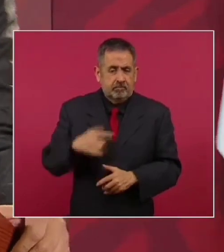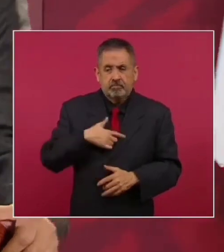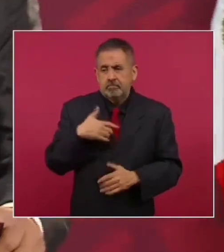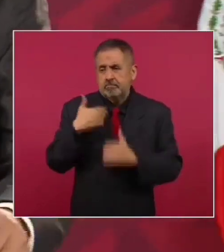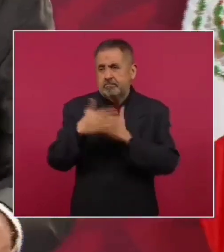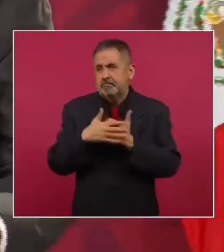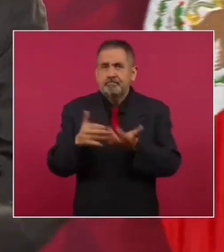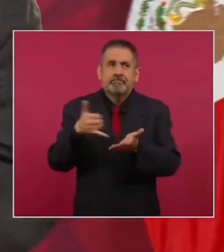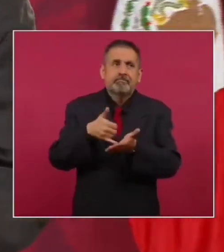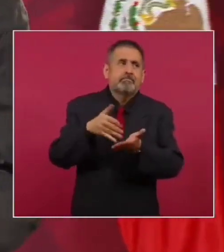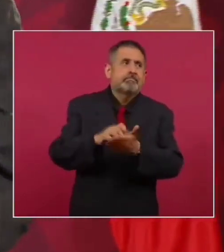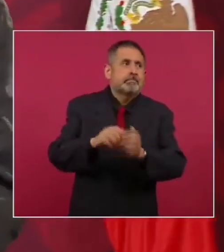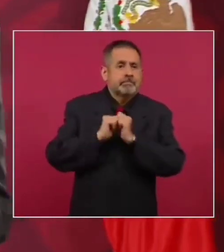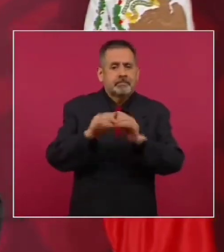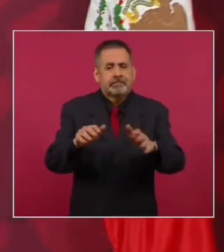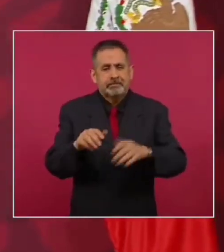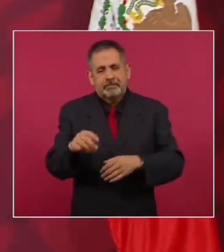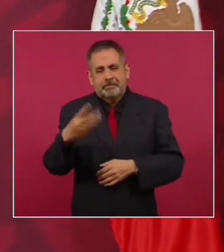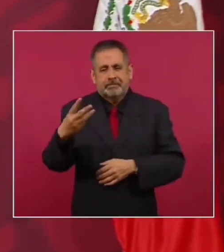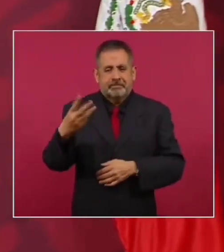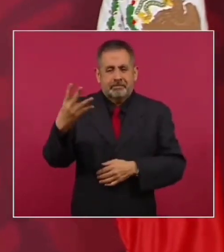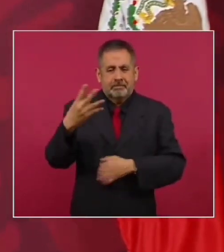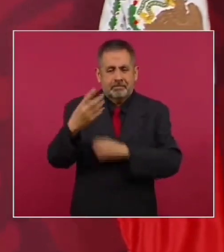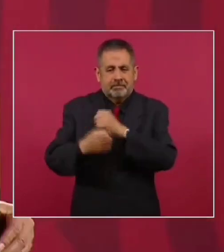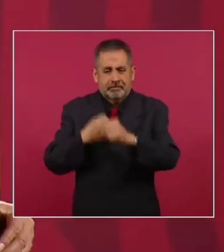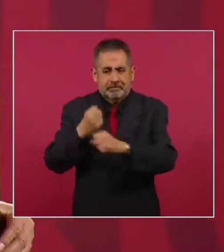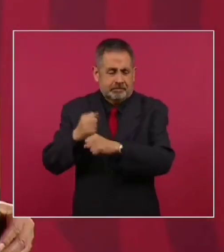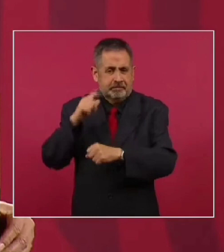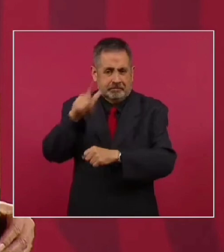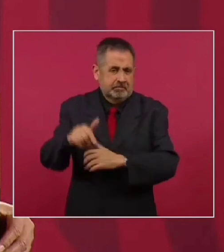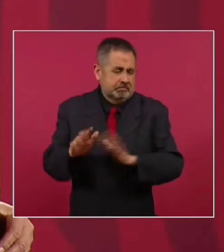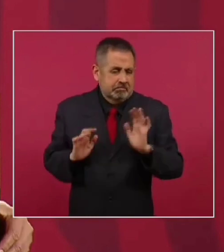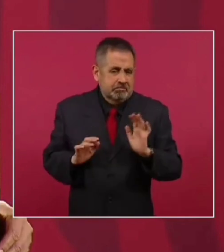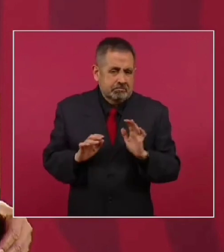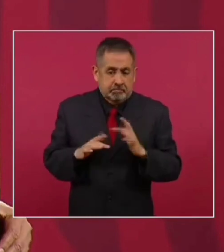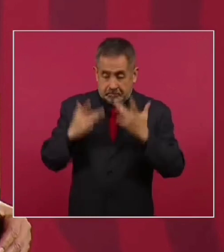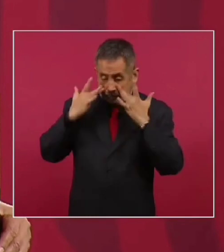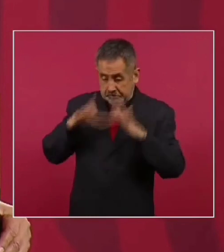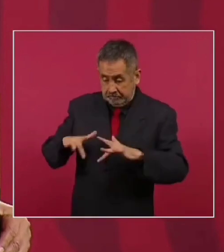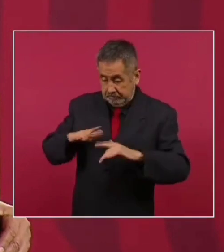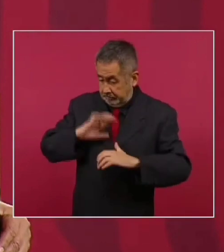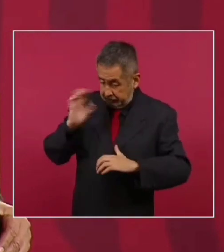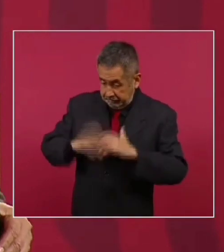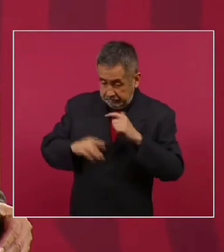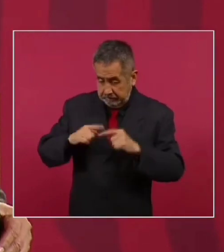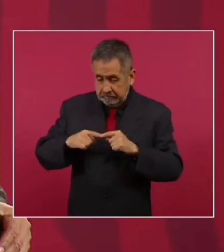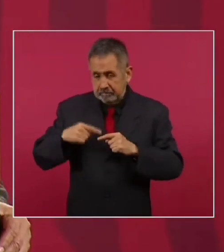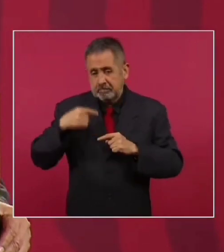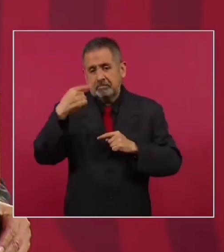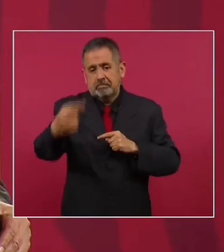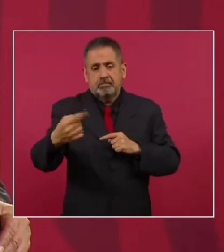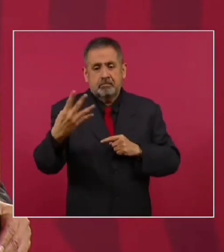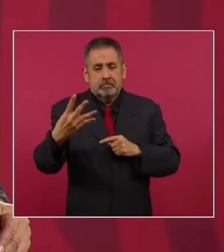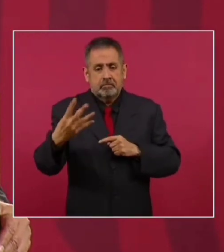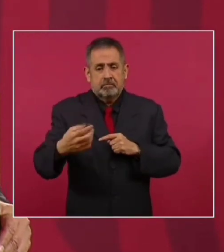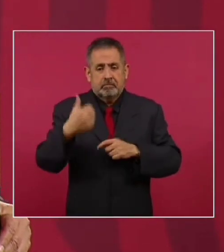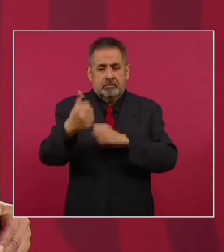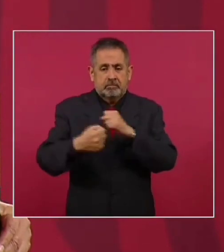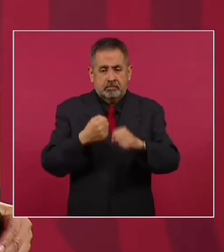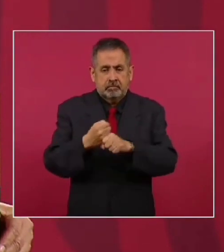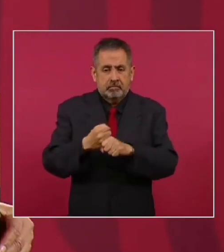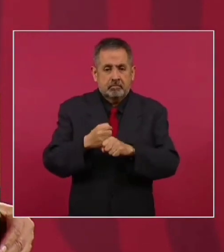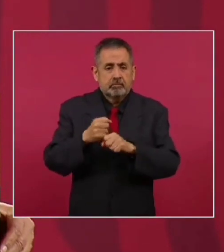publicarlo en 3-4 años después que termine, y va a ser sobre el